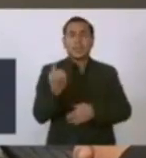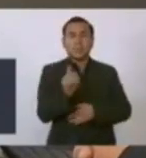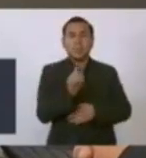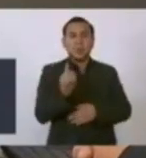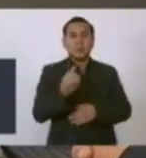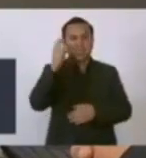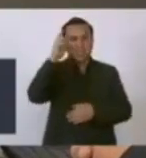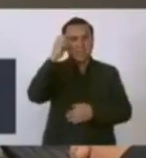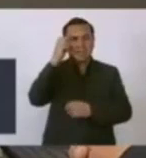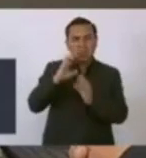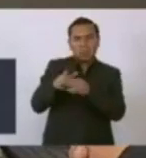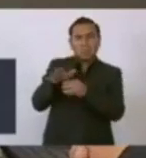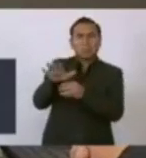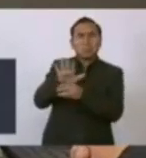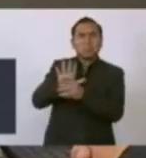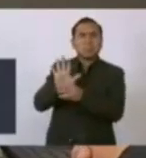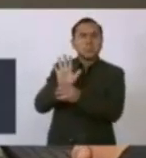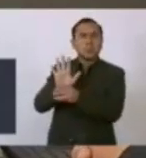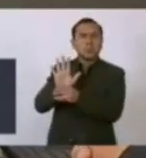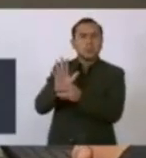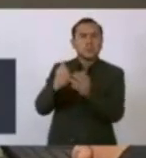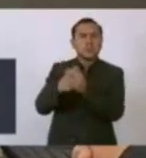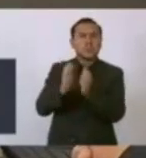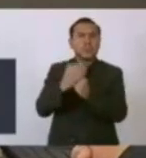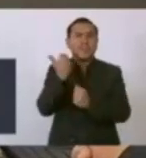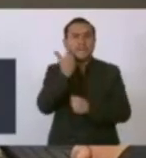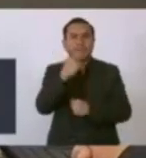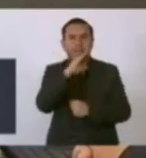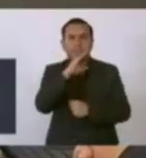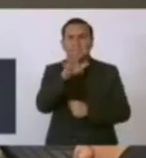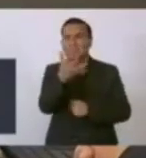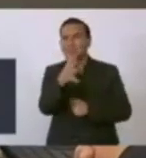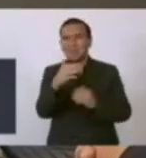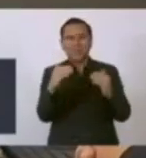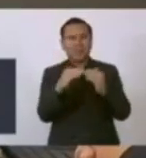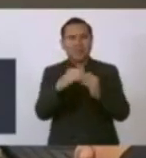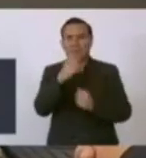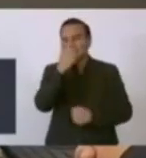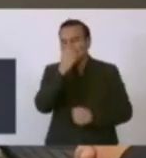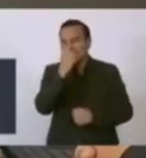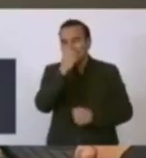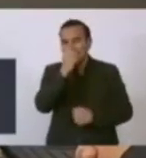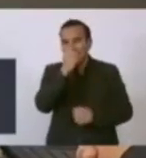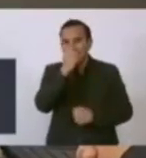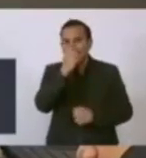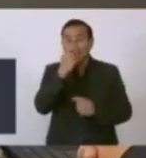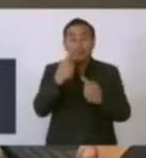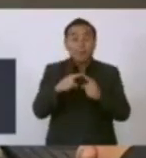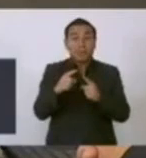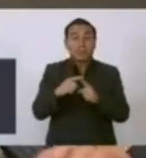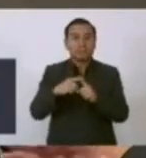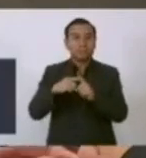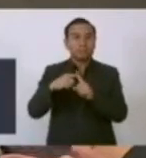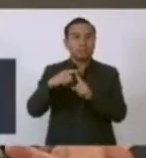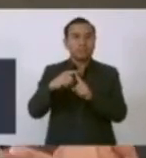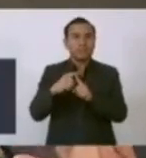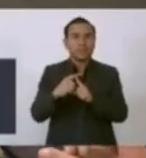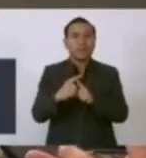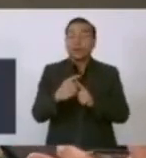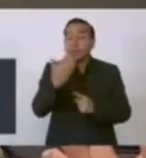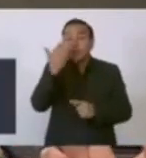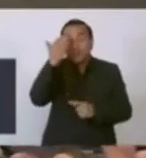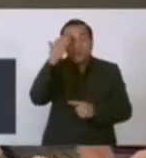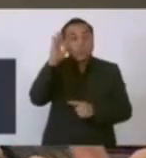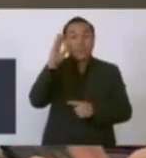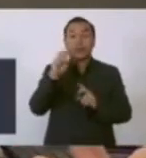algo focalizado, probablemente se parezca a una gripe o a una gripe un poco más fuerte. Había poco conocimiento del virus